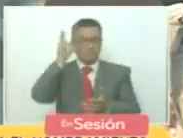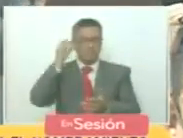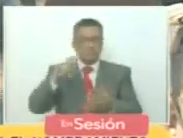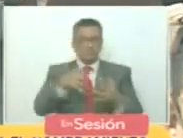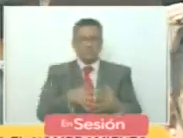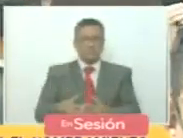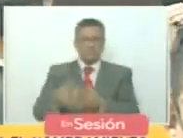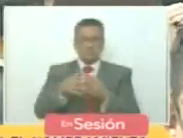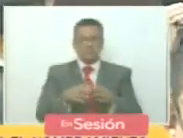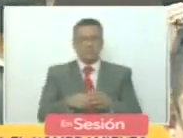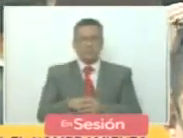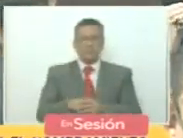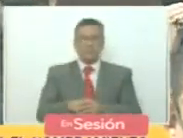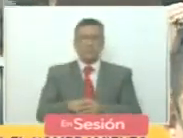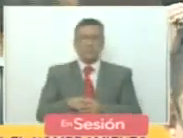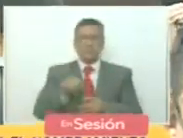imperialismo.